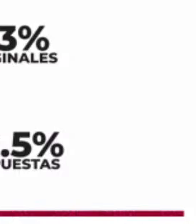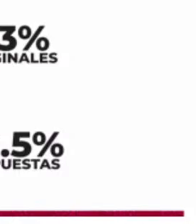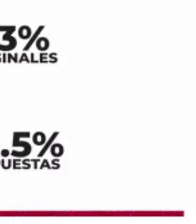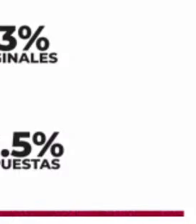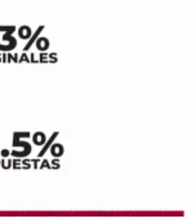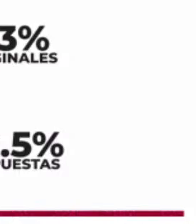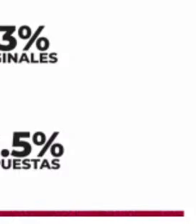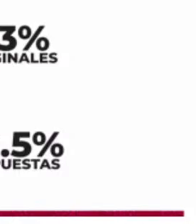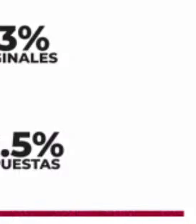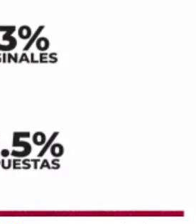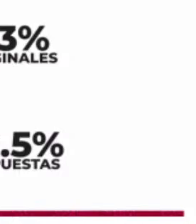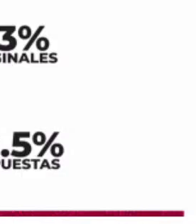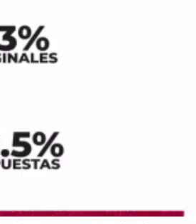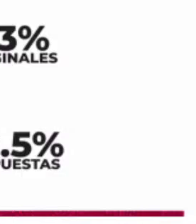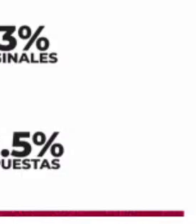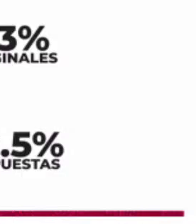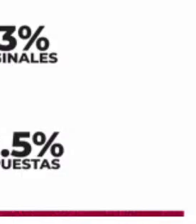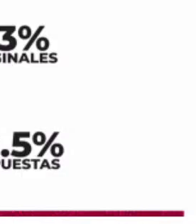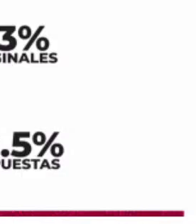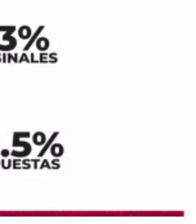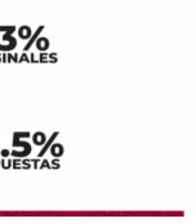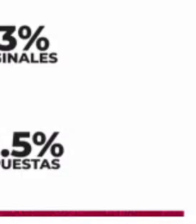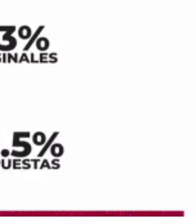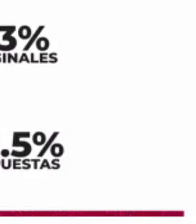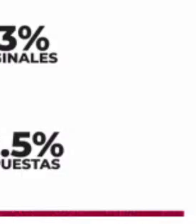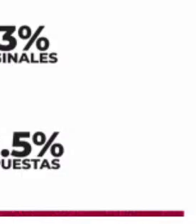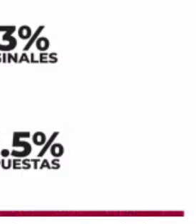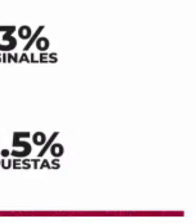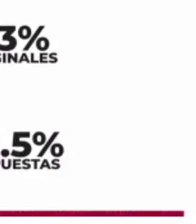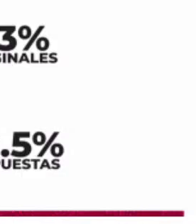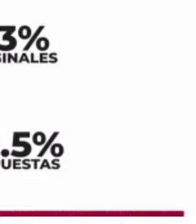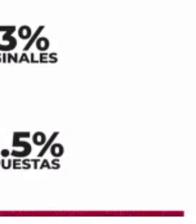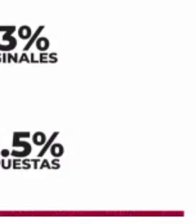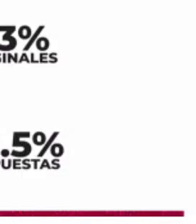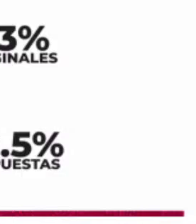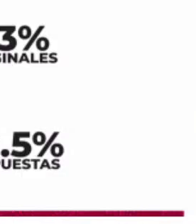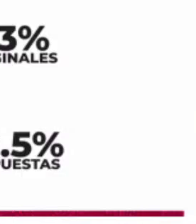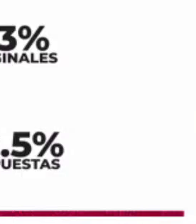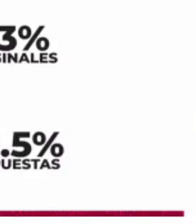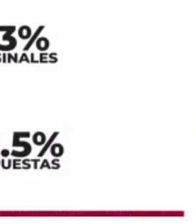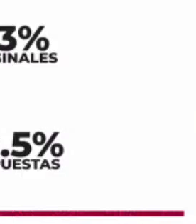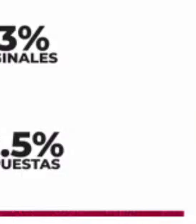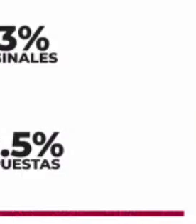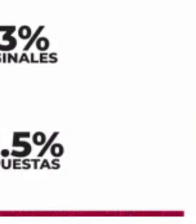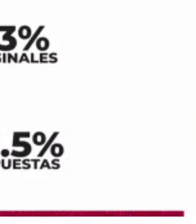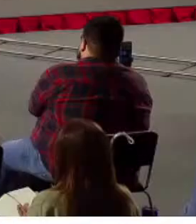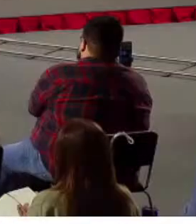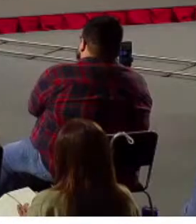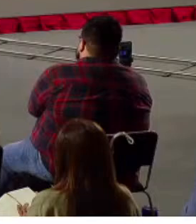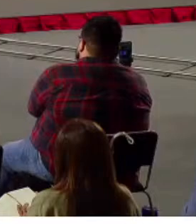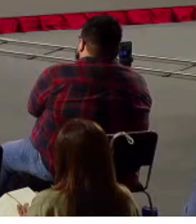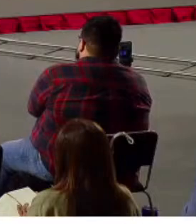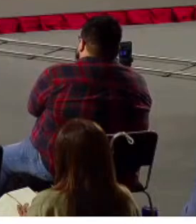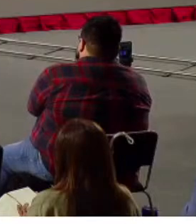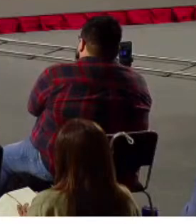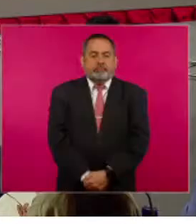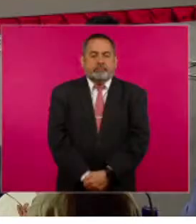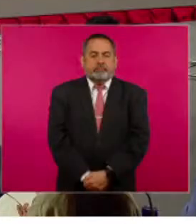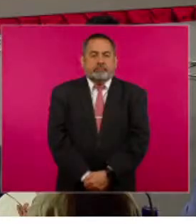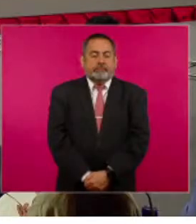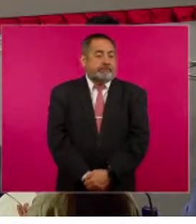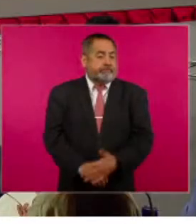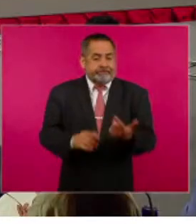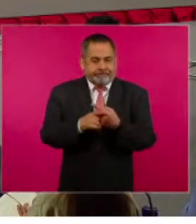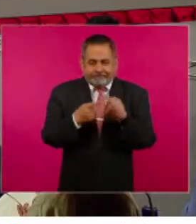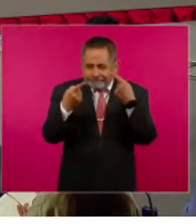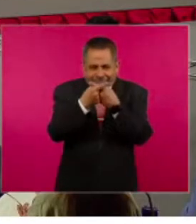menciones aproximadamente. Imagínense, este es el tipo de campaña que se traen. Y además, ni siquiera